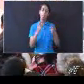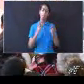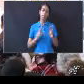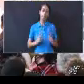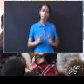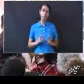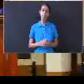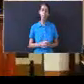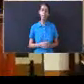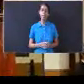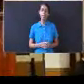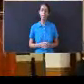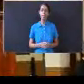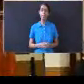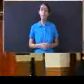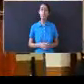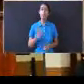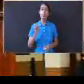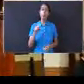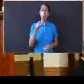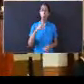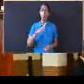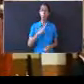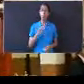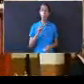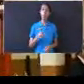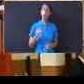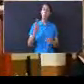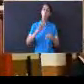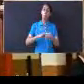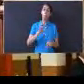Pues si tiene más de 50 y quiere entrar, no tiene que hacer examen.